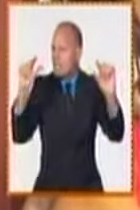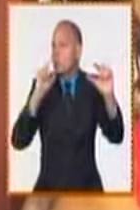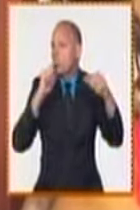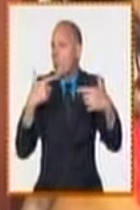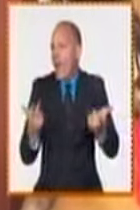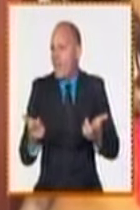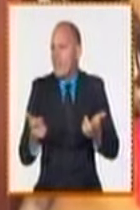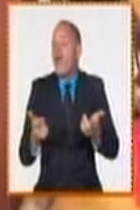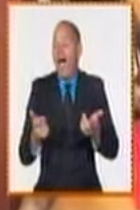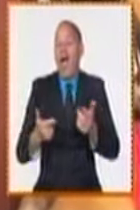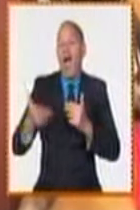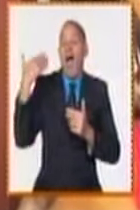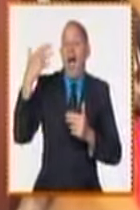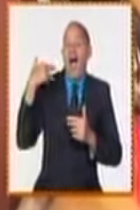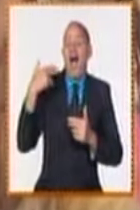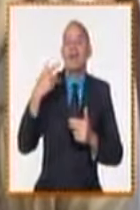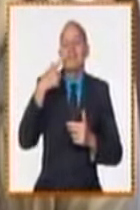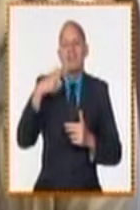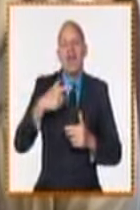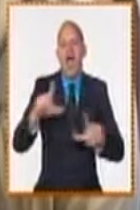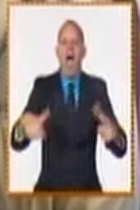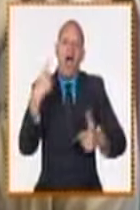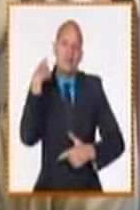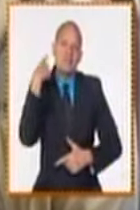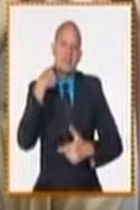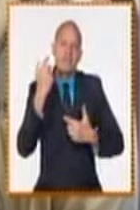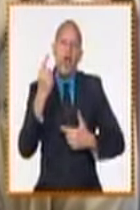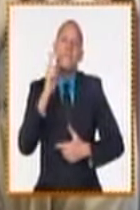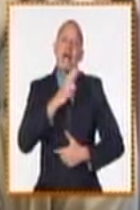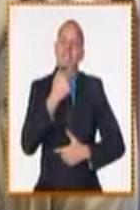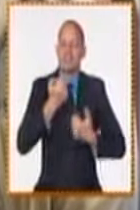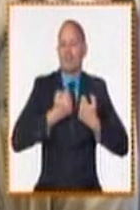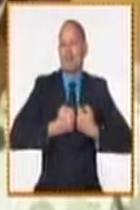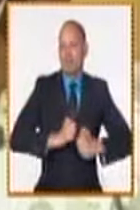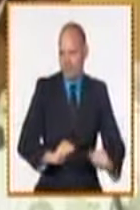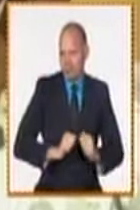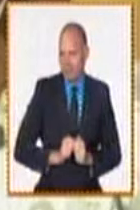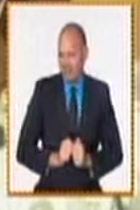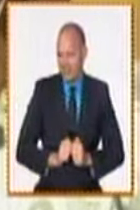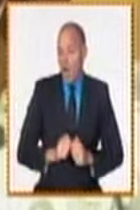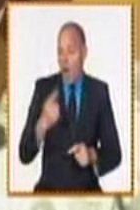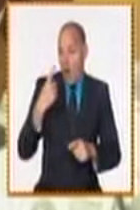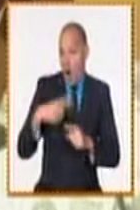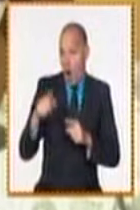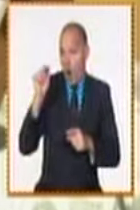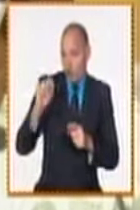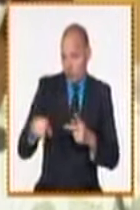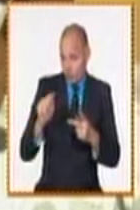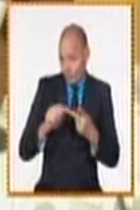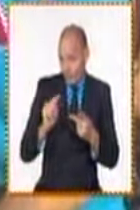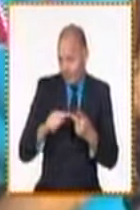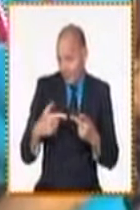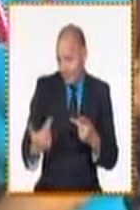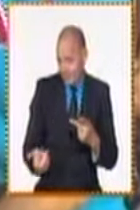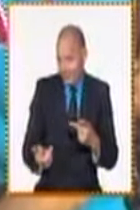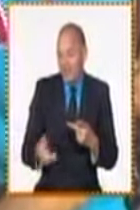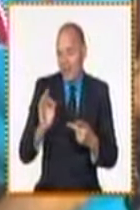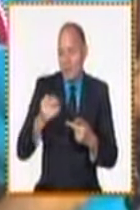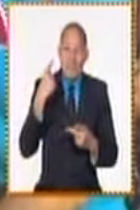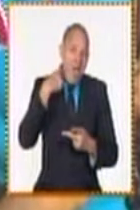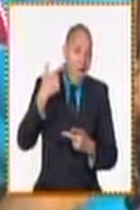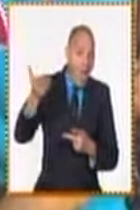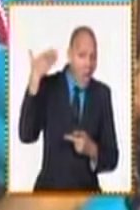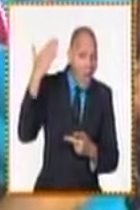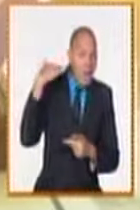155 aniversario del inicio de las luchas independentistas y de haber entonado el himno